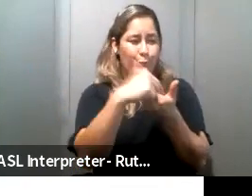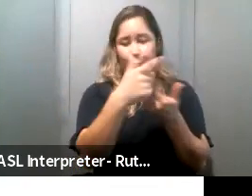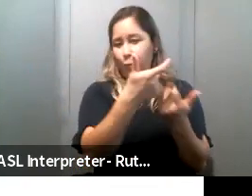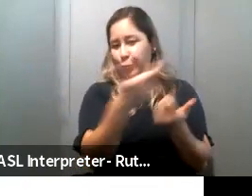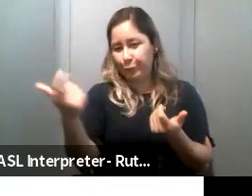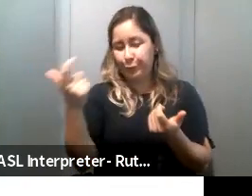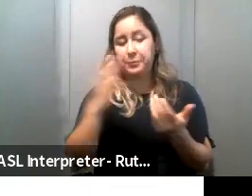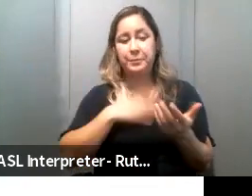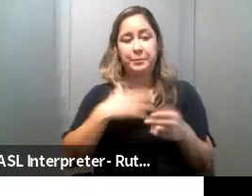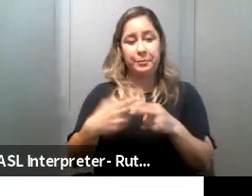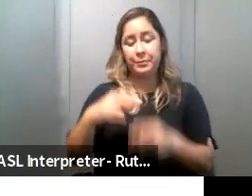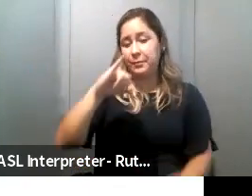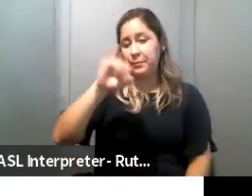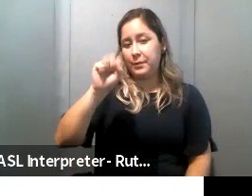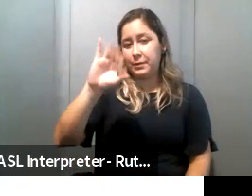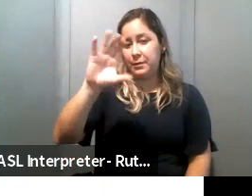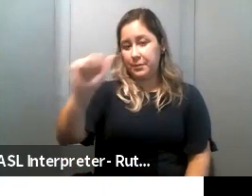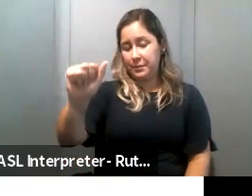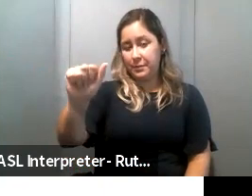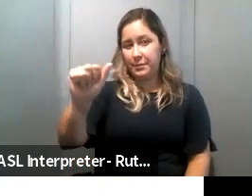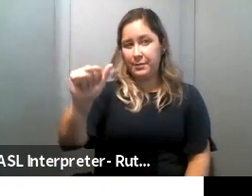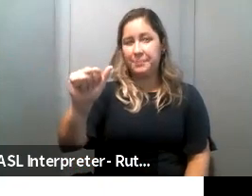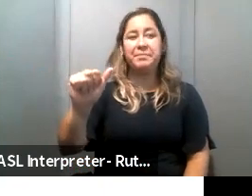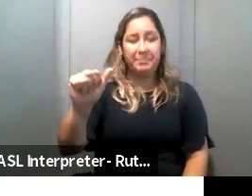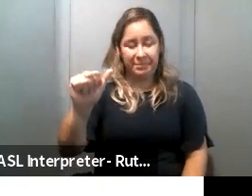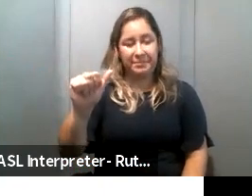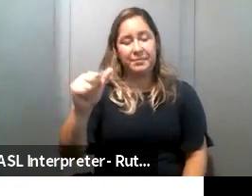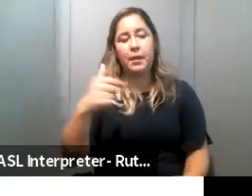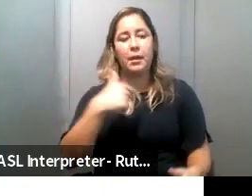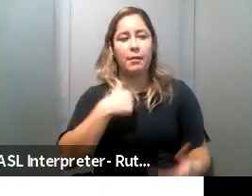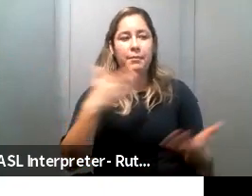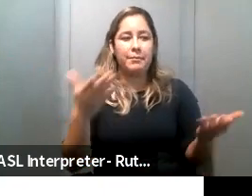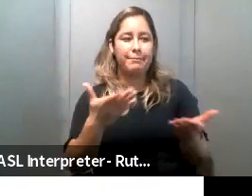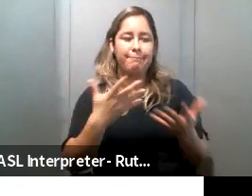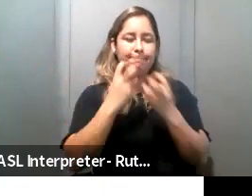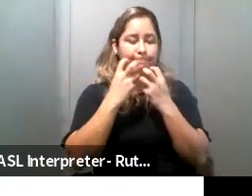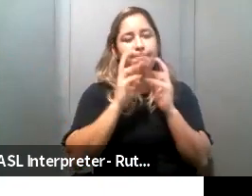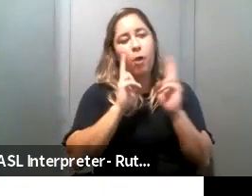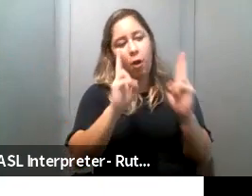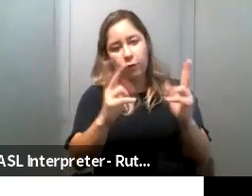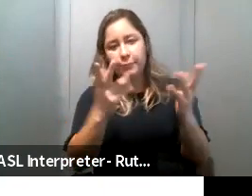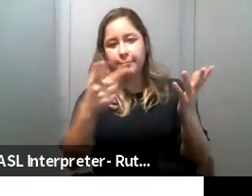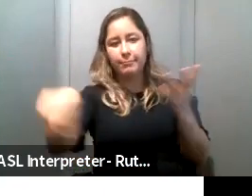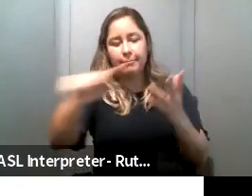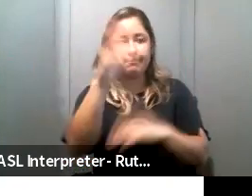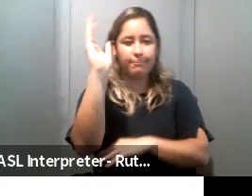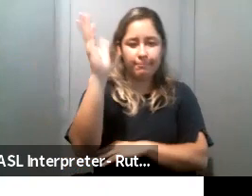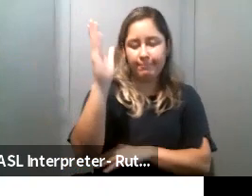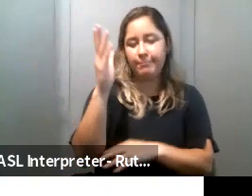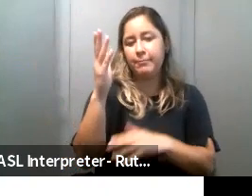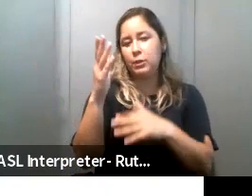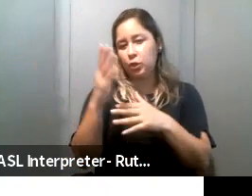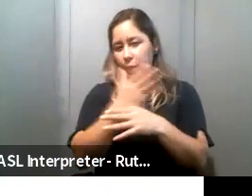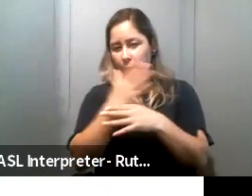es Jessica, como ya mencioné, pero es un honor para mí presentar con ustedes esta información, pero sobre todo poder compartir una